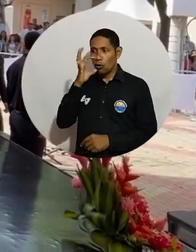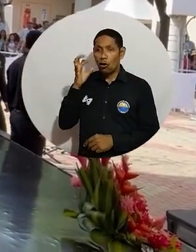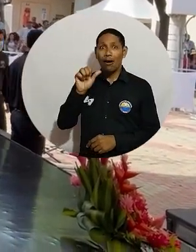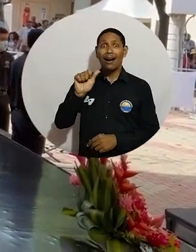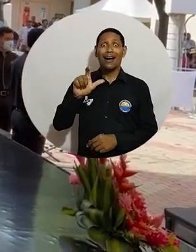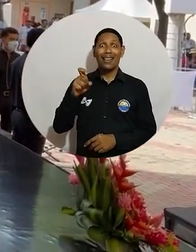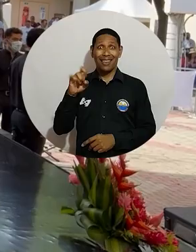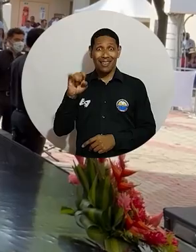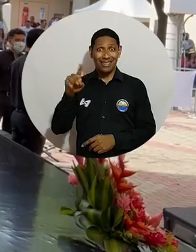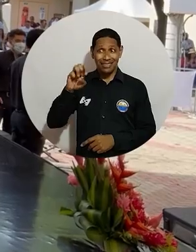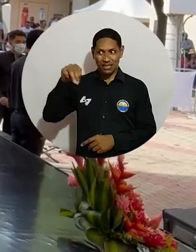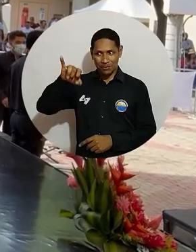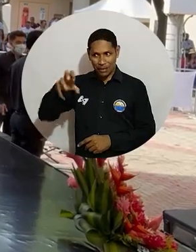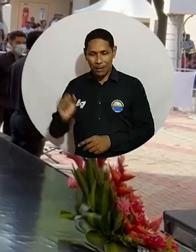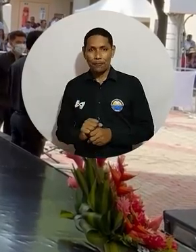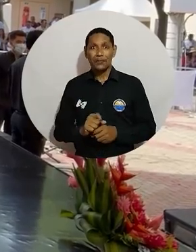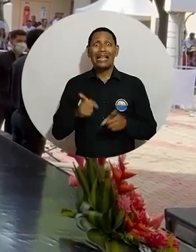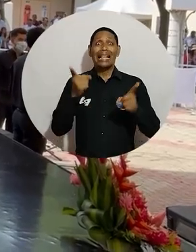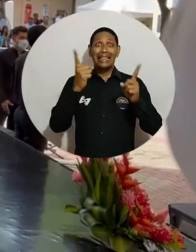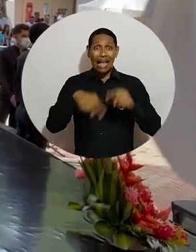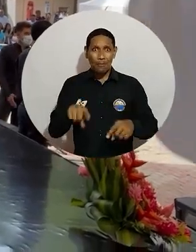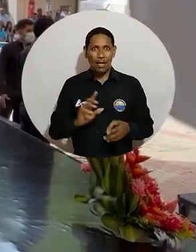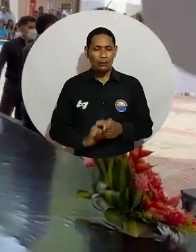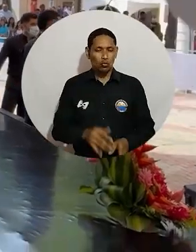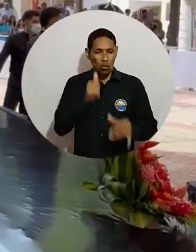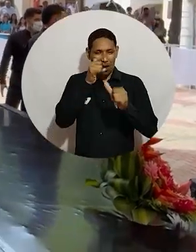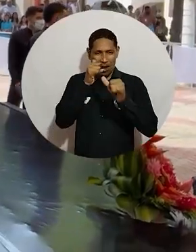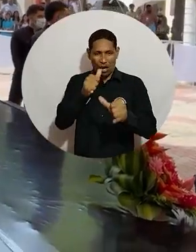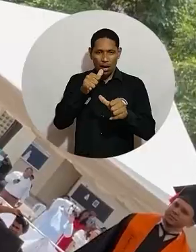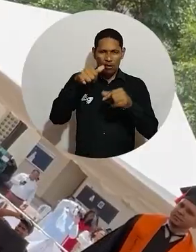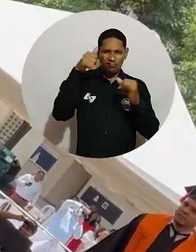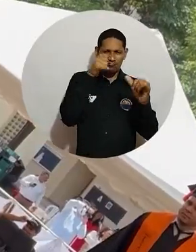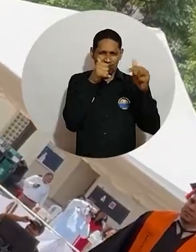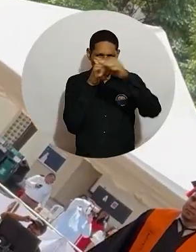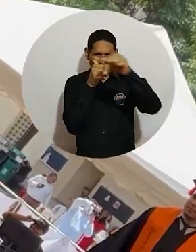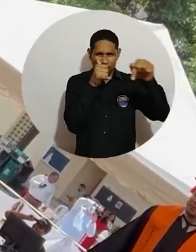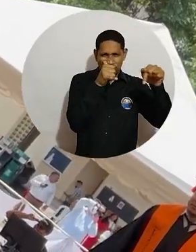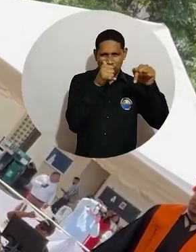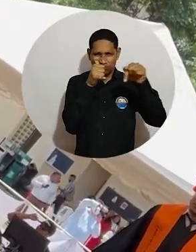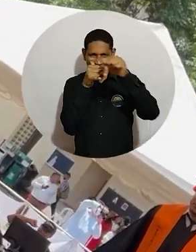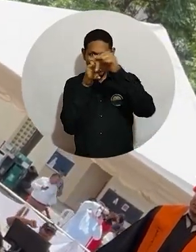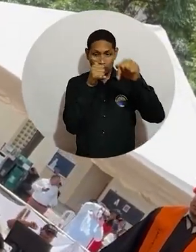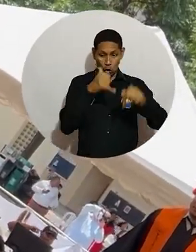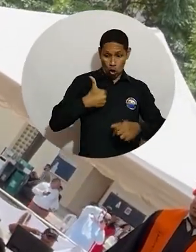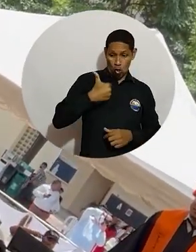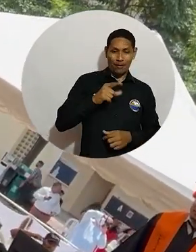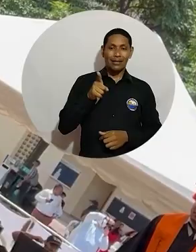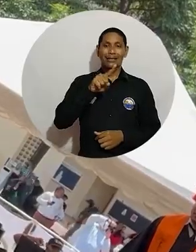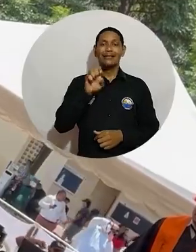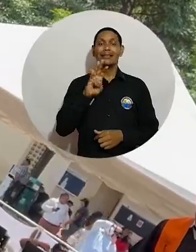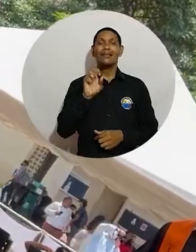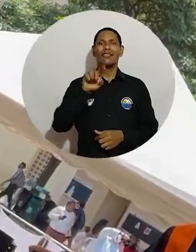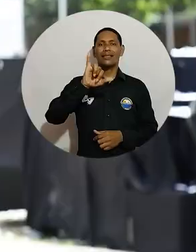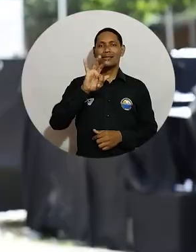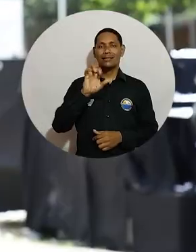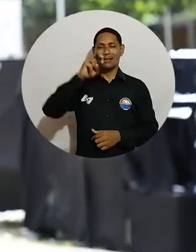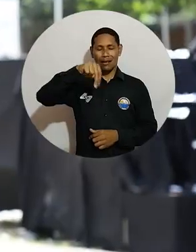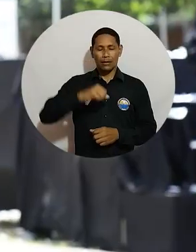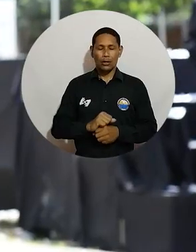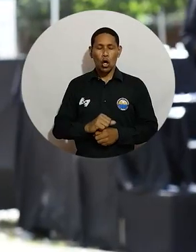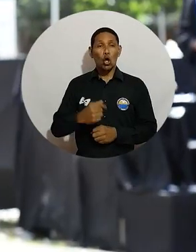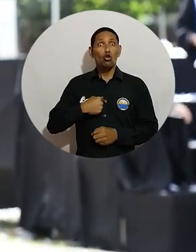el estudiante Alexis Mejía y la titulación en ingeniería civil e ingeniería electrónica para el joven Sebastián Vargas.